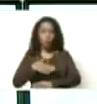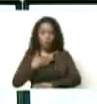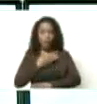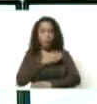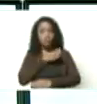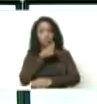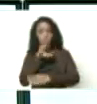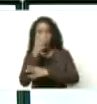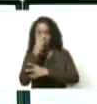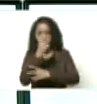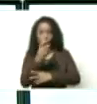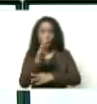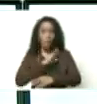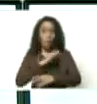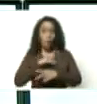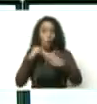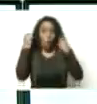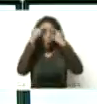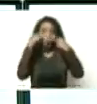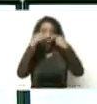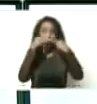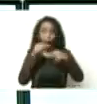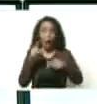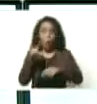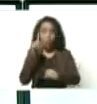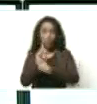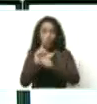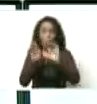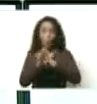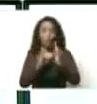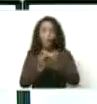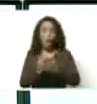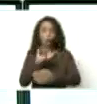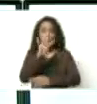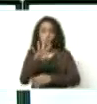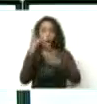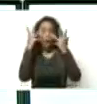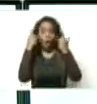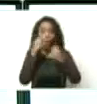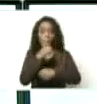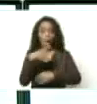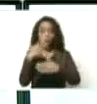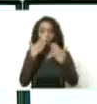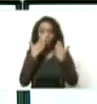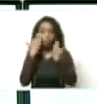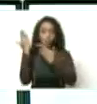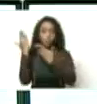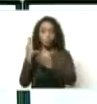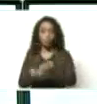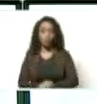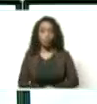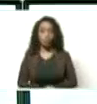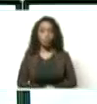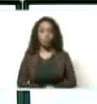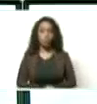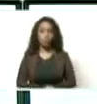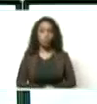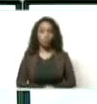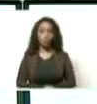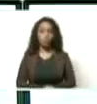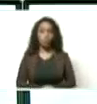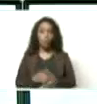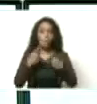con sus propios ojos algo único en el mundo cuatro leones blanco y hay que